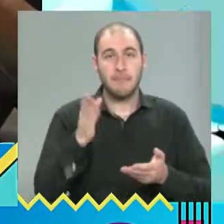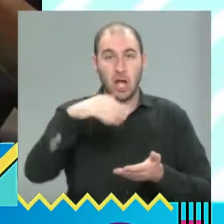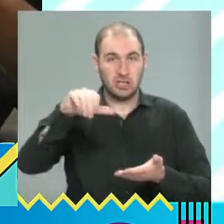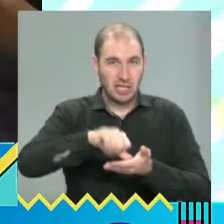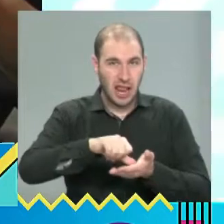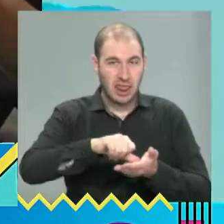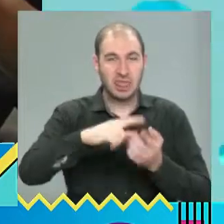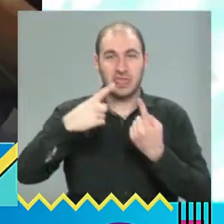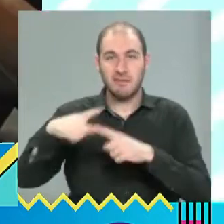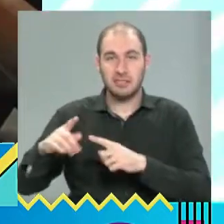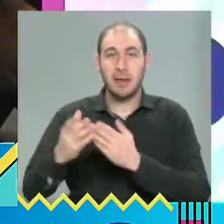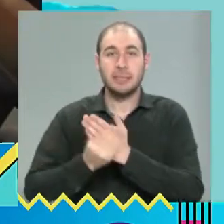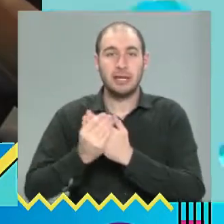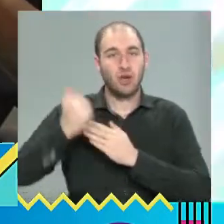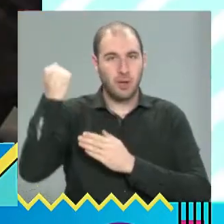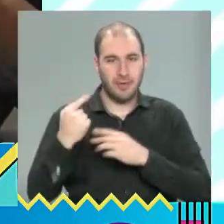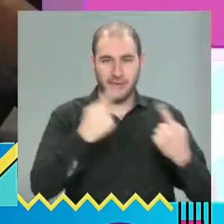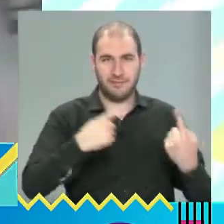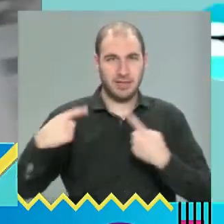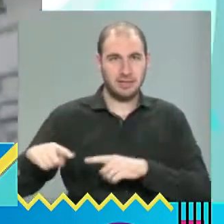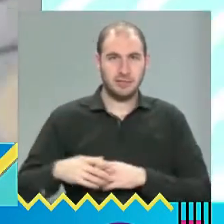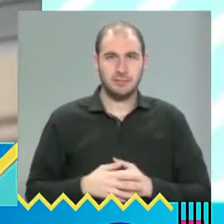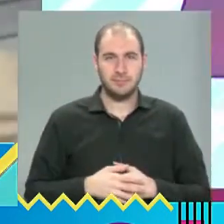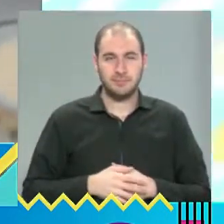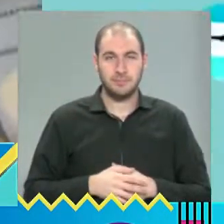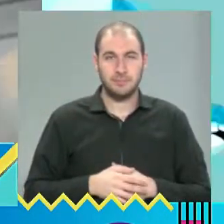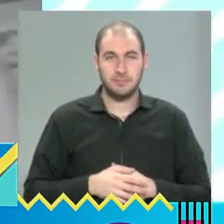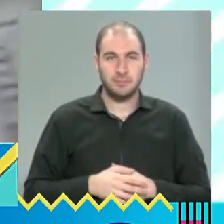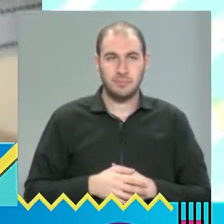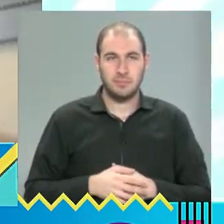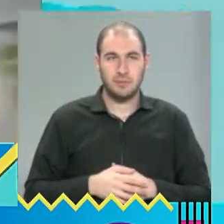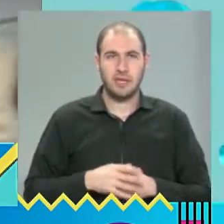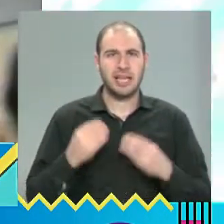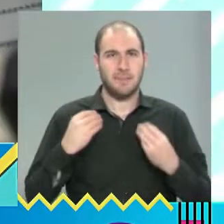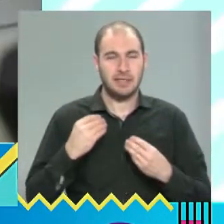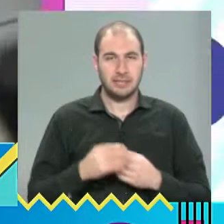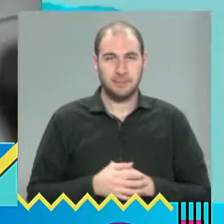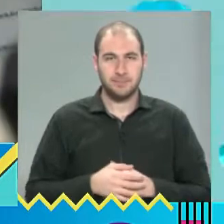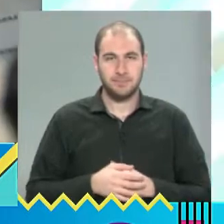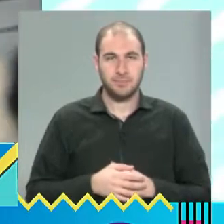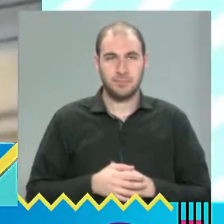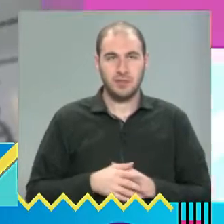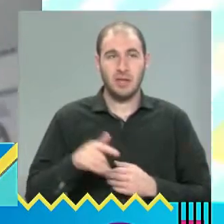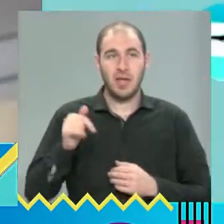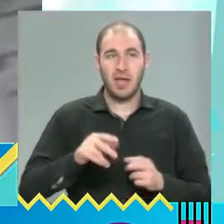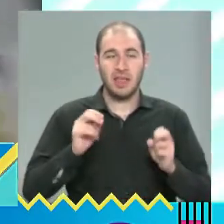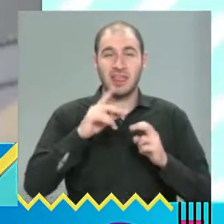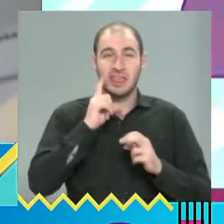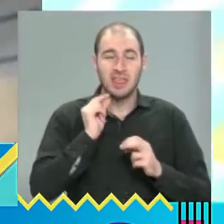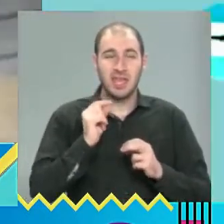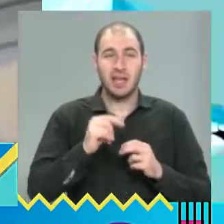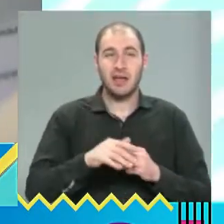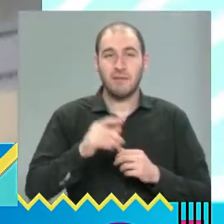y lo que venía haciendo el Ministerio de Economía, por decirlo de alguna manera. Sí. ¿Cuál es la cuestión? Llegamos al famoso Día de los